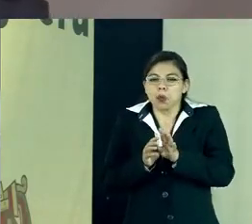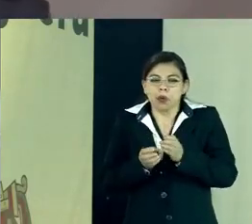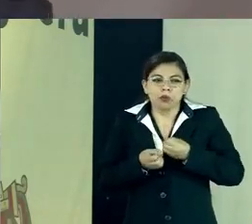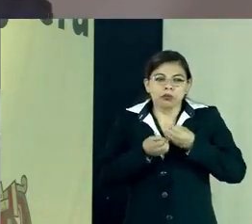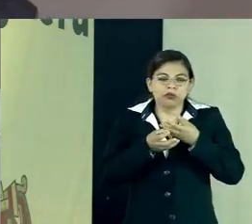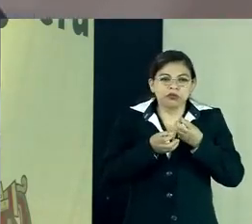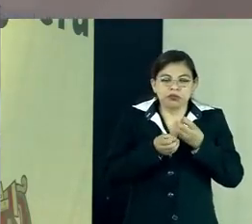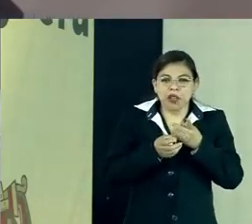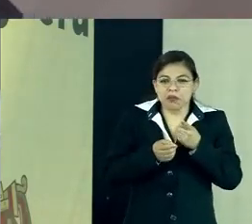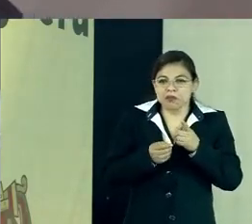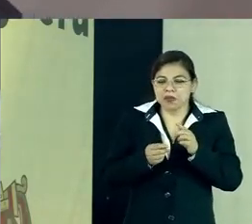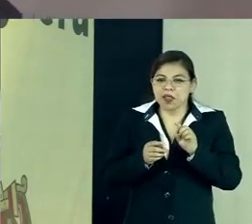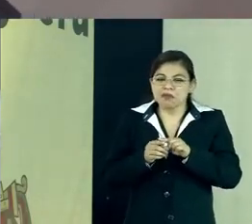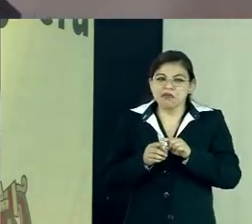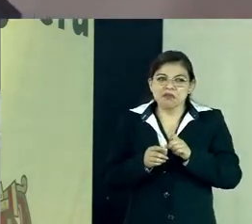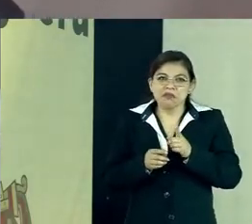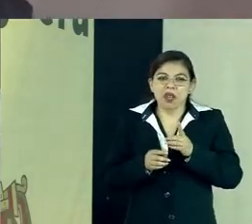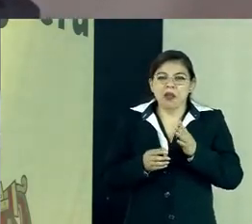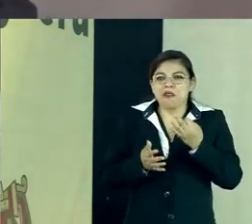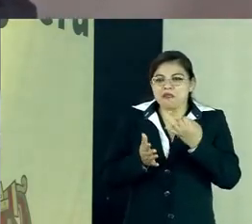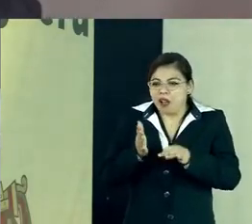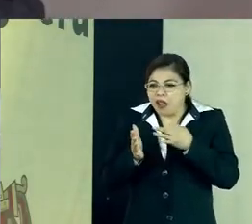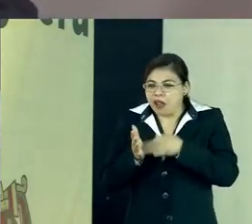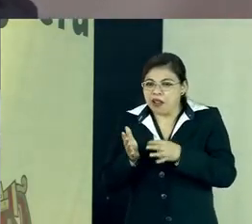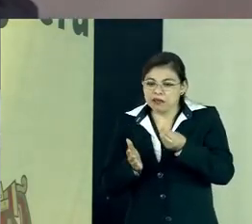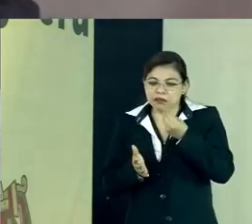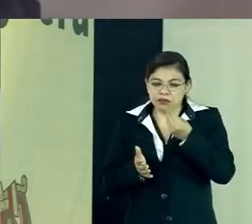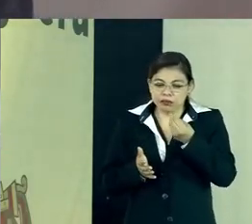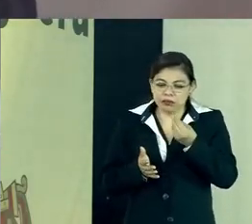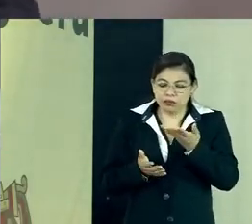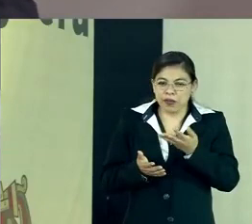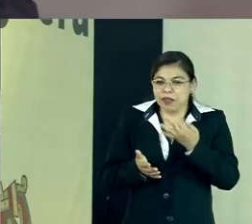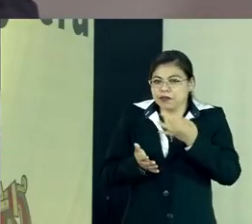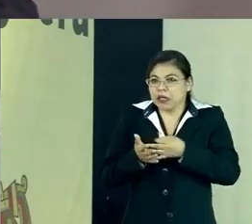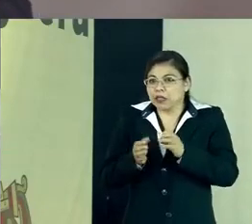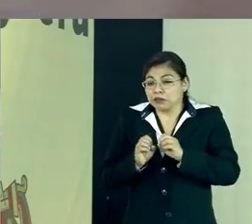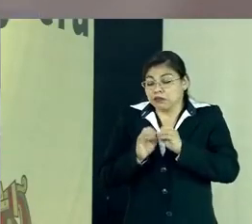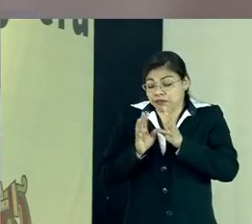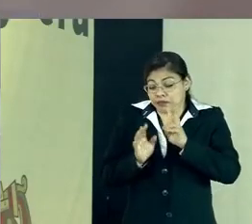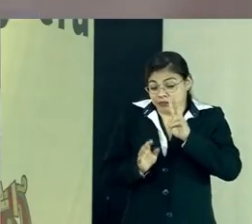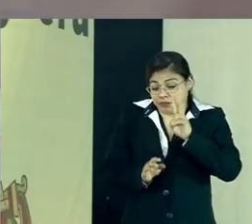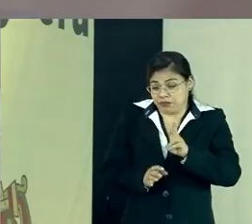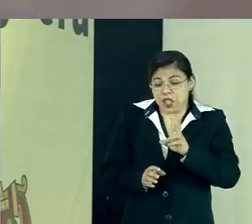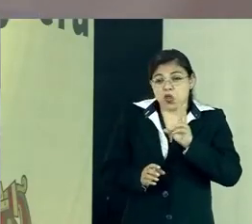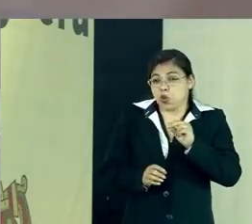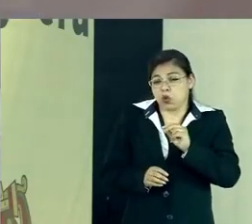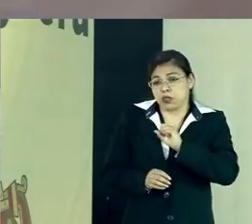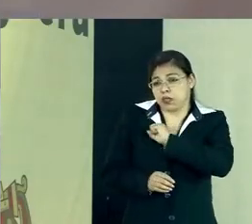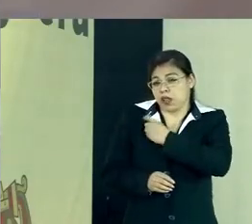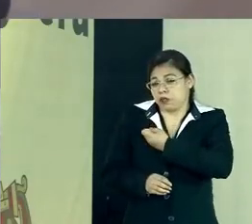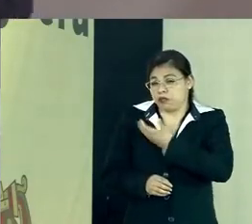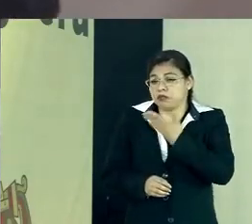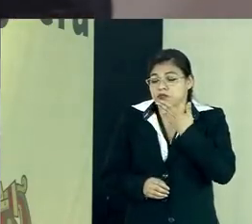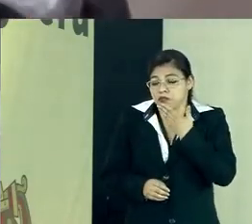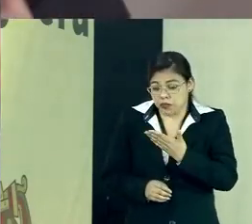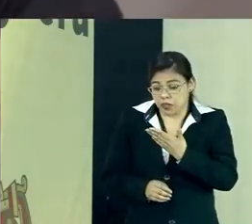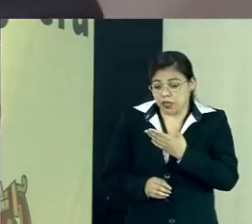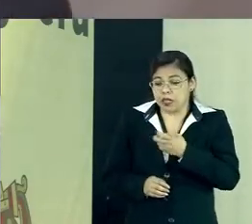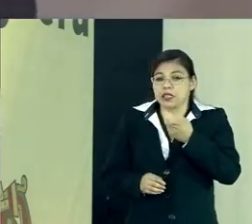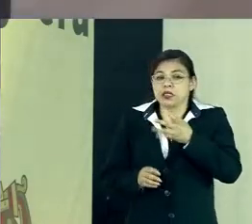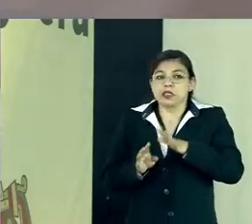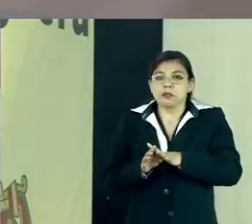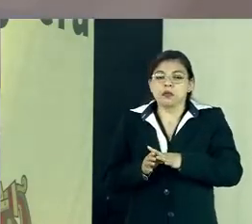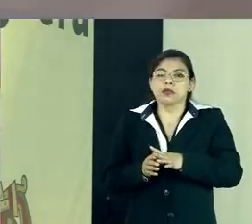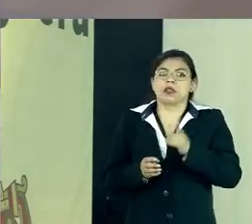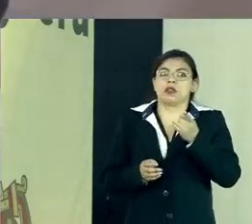disponibilidad de alimentos que son clara y francamente no saludables dejamos nuestras